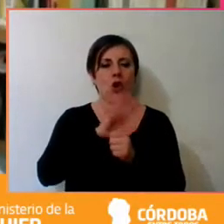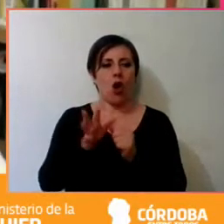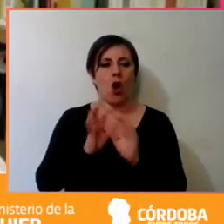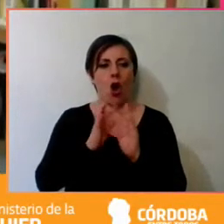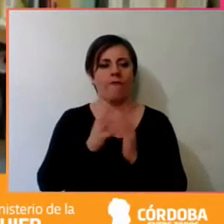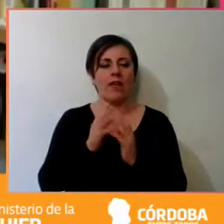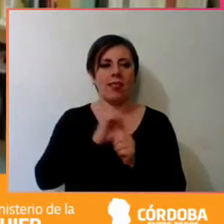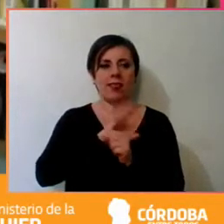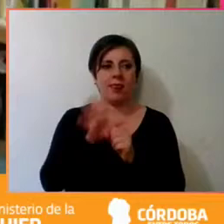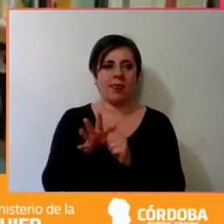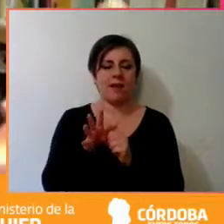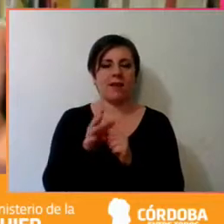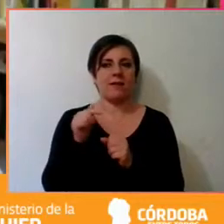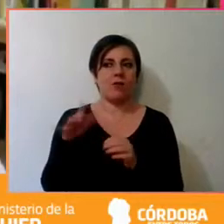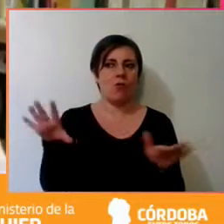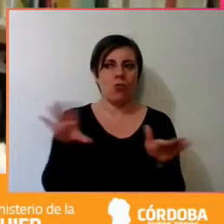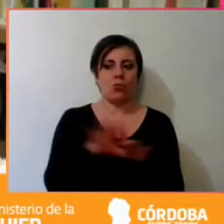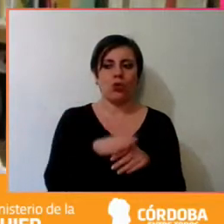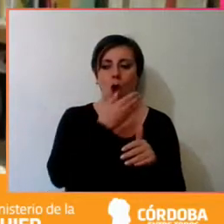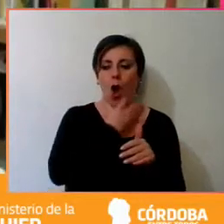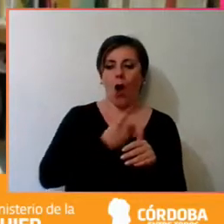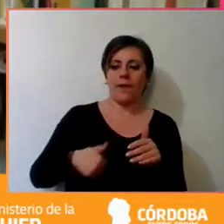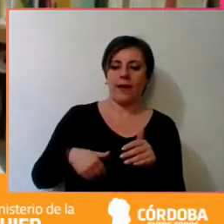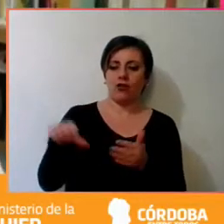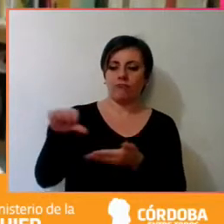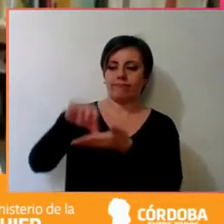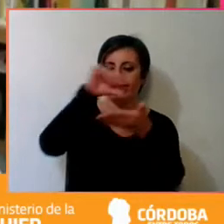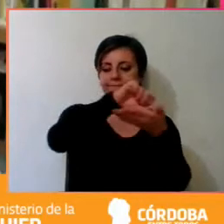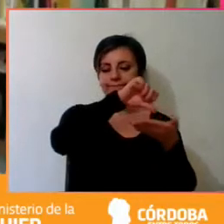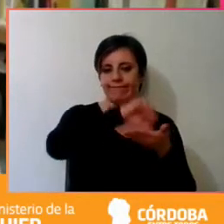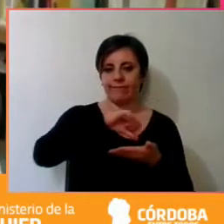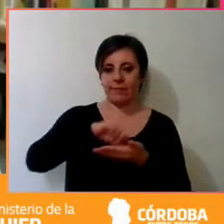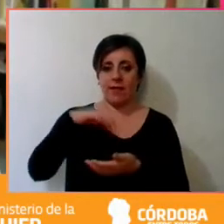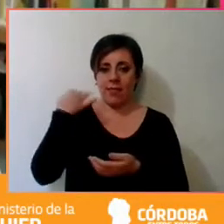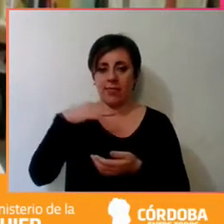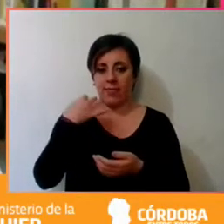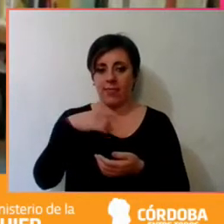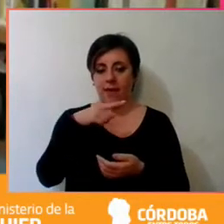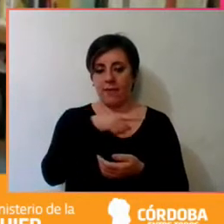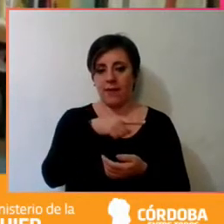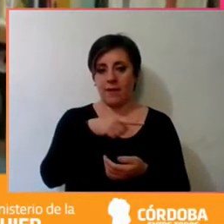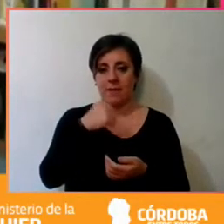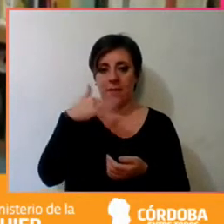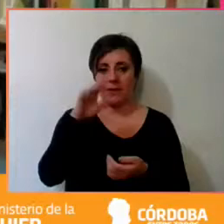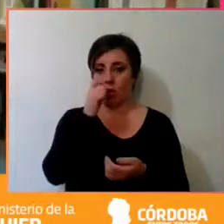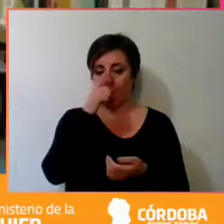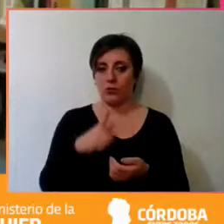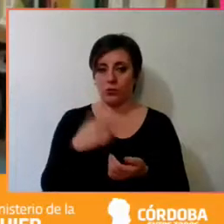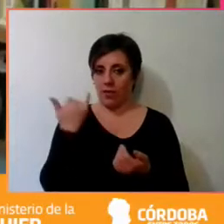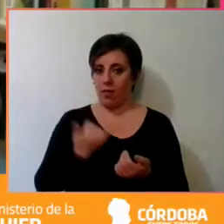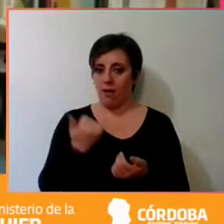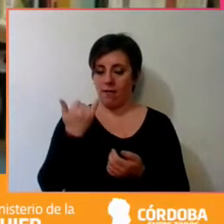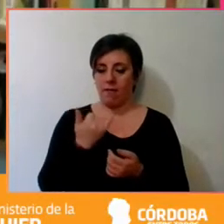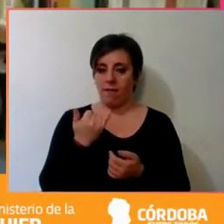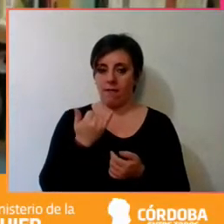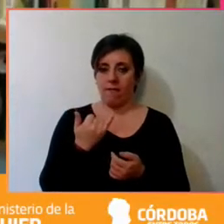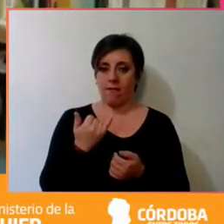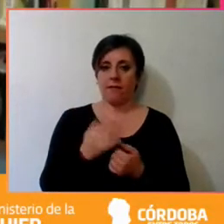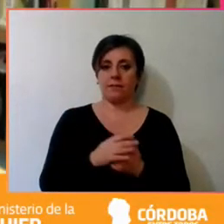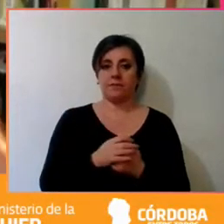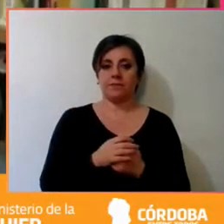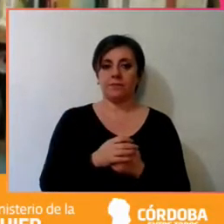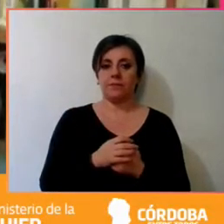que justo los gobiernos locales son los que tienen la mayor oportunidad, ¿no? Porque hay